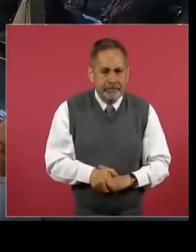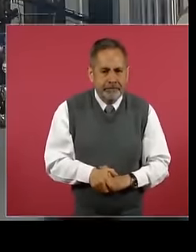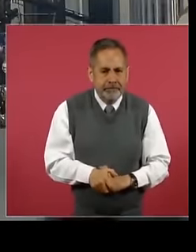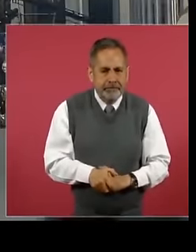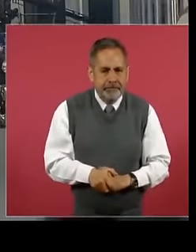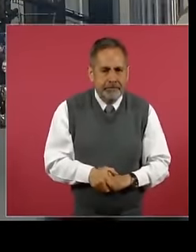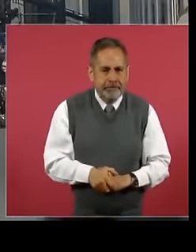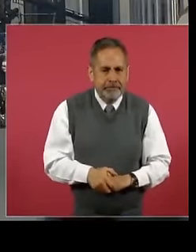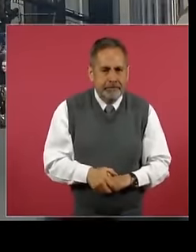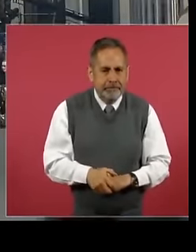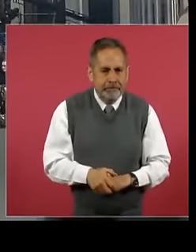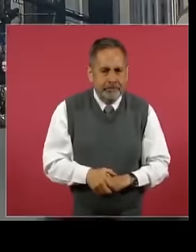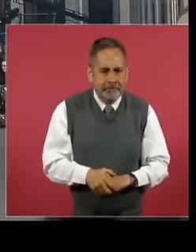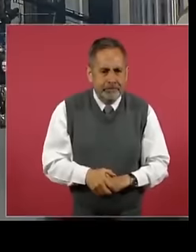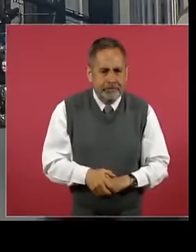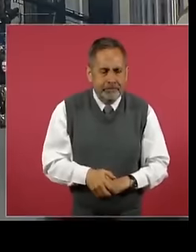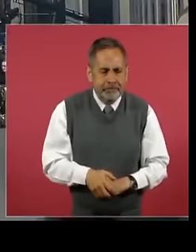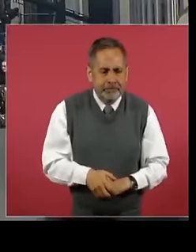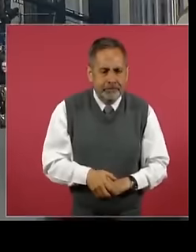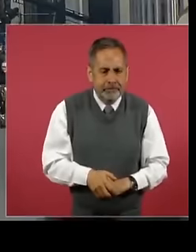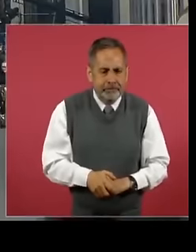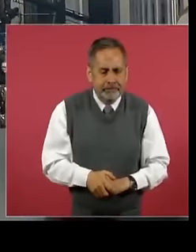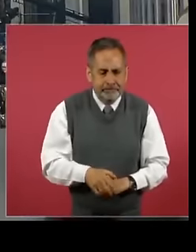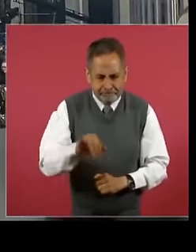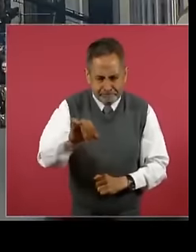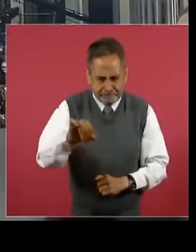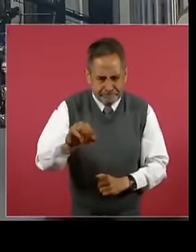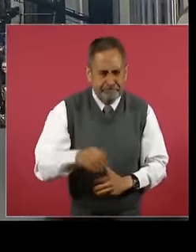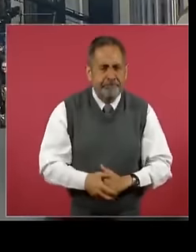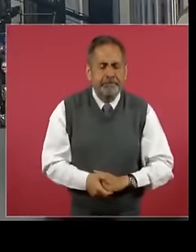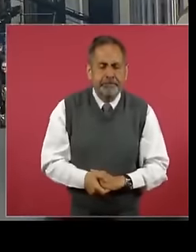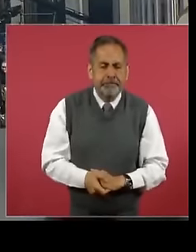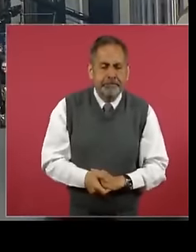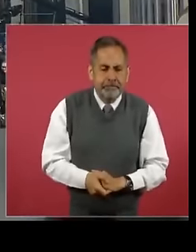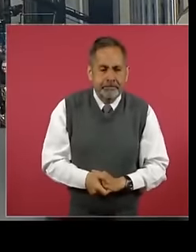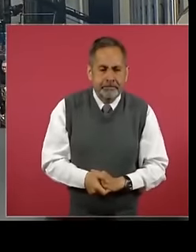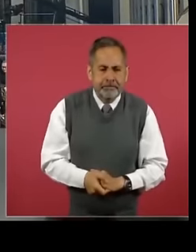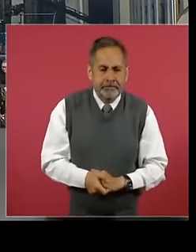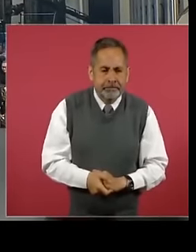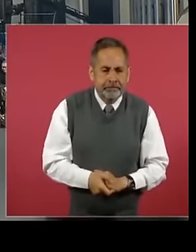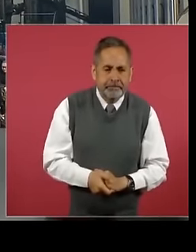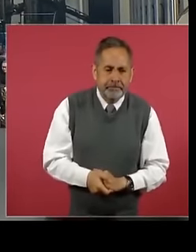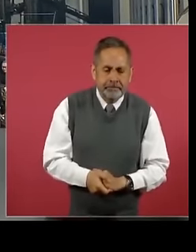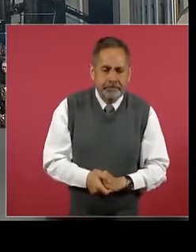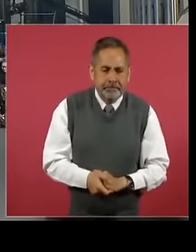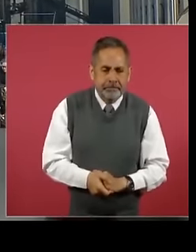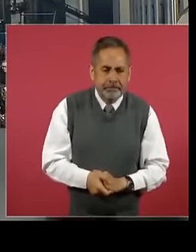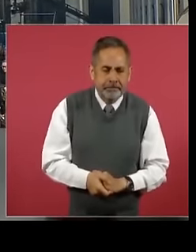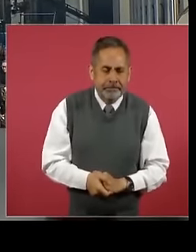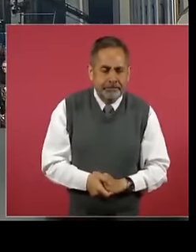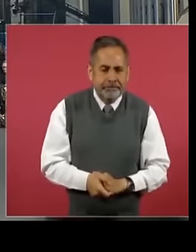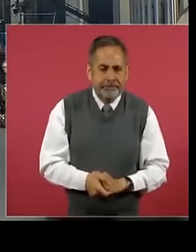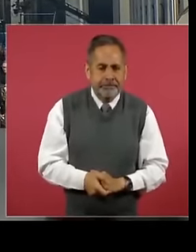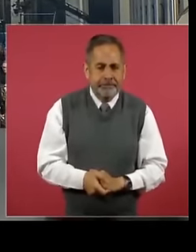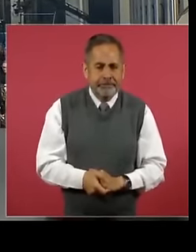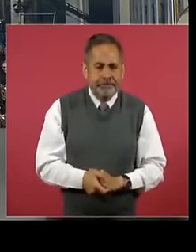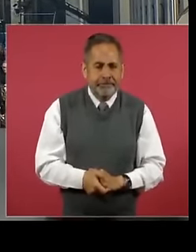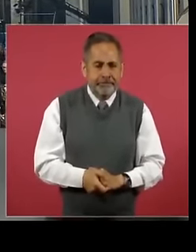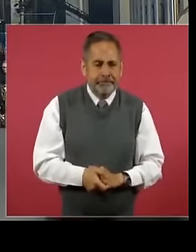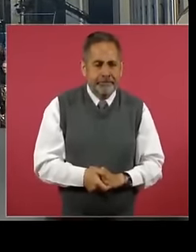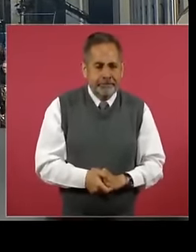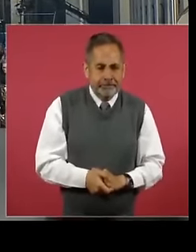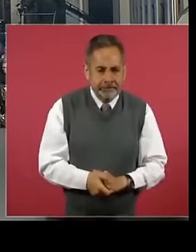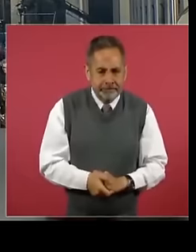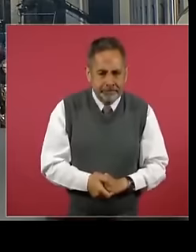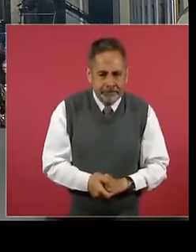muchísimas veces ellos mismos se han puesto en evidencia este Carlos Así es así es eh el presidente tiene